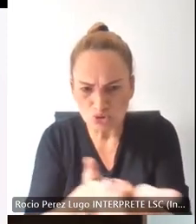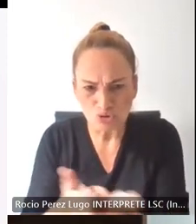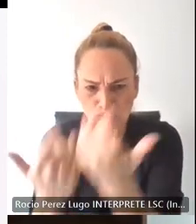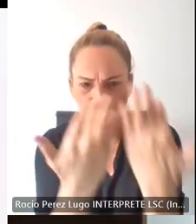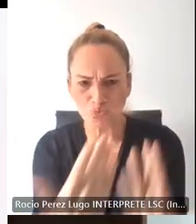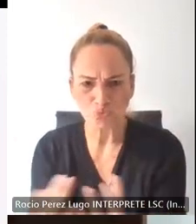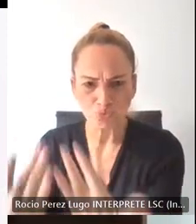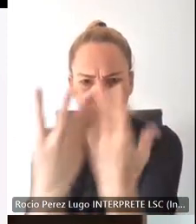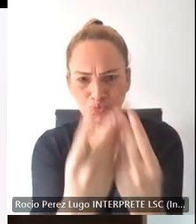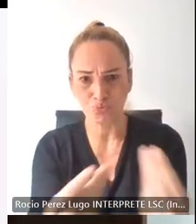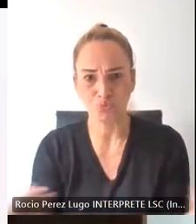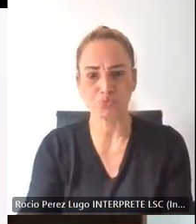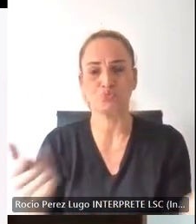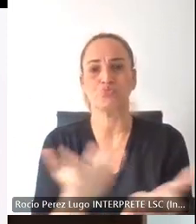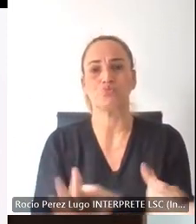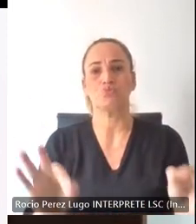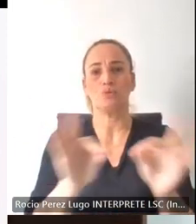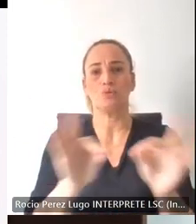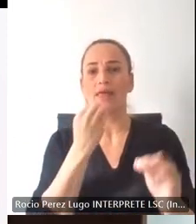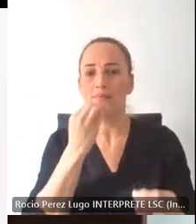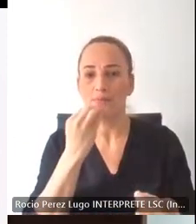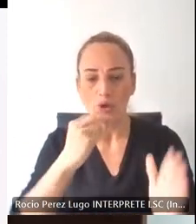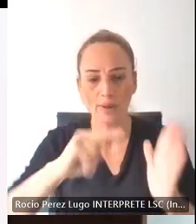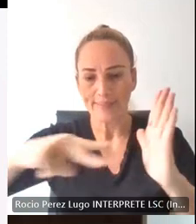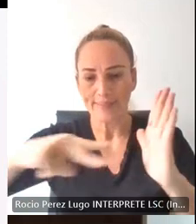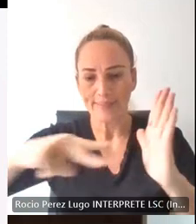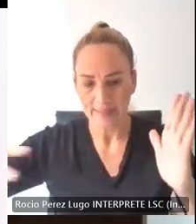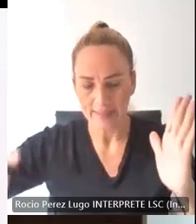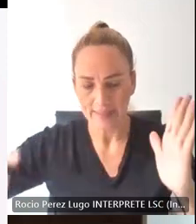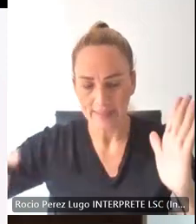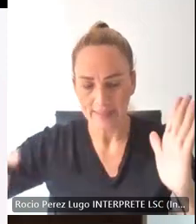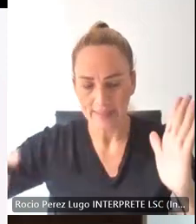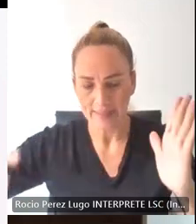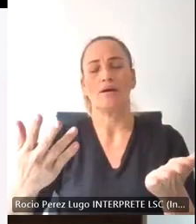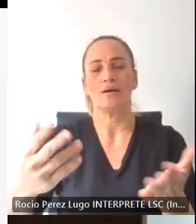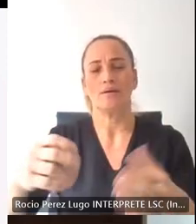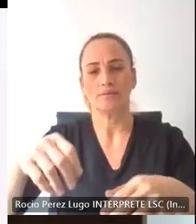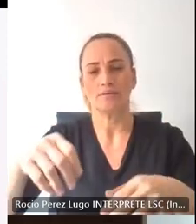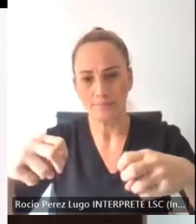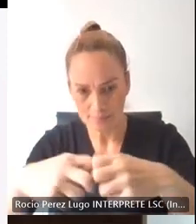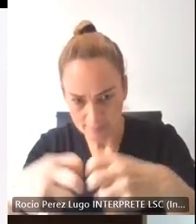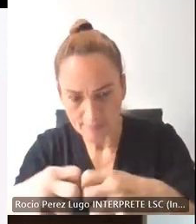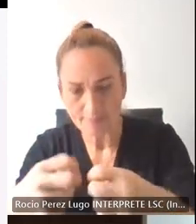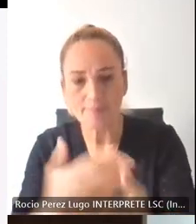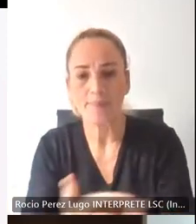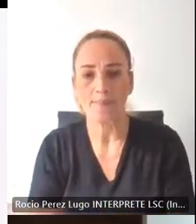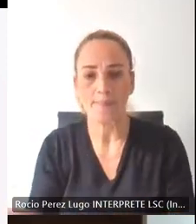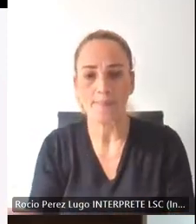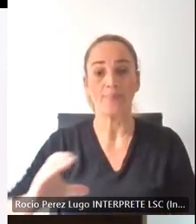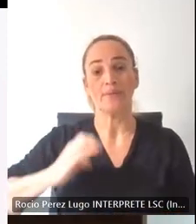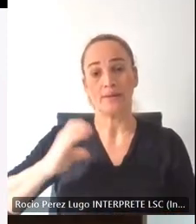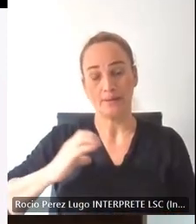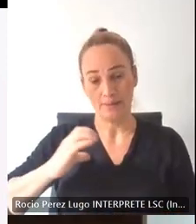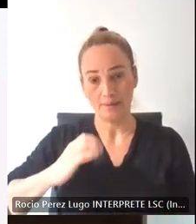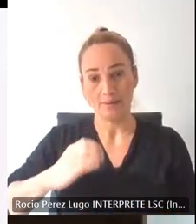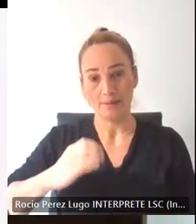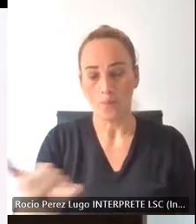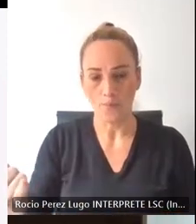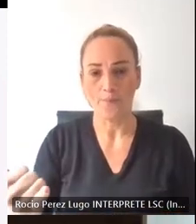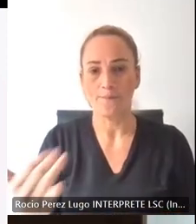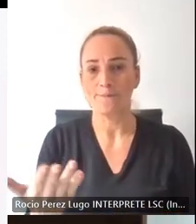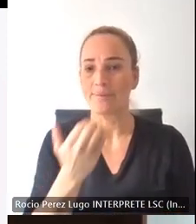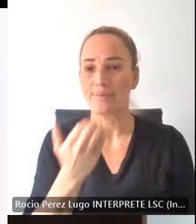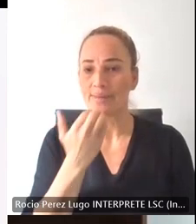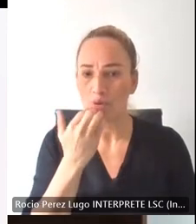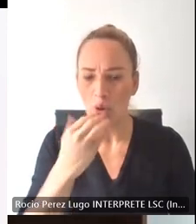un equipo ideal para esos equipos eléctricos y electrónicos. em, pero tiene otra característica y es que no deja ningún